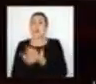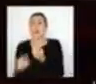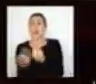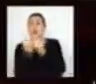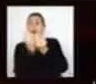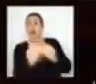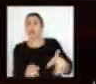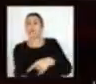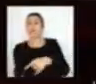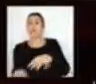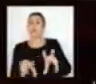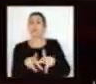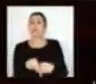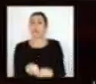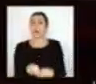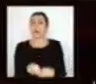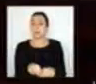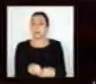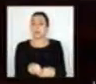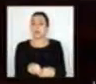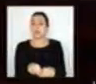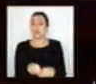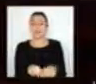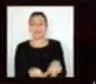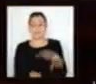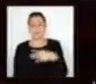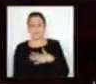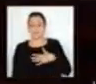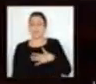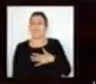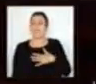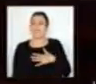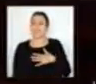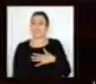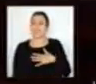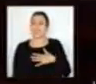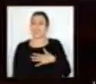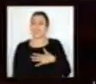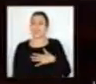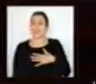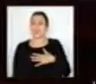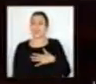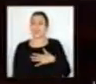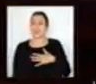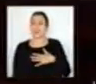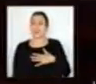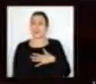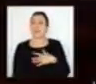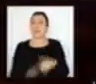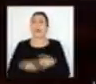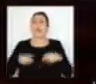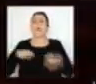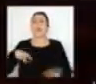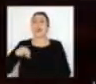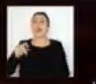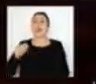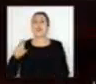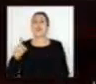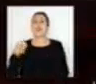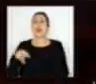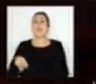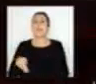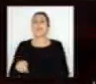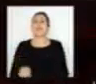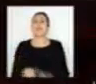que consideraban que era, al igual que el jorobado de Notre Dame, una afrenta para la familia tener un hijo con síndrome de